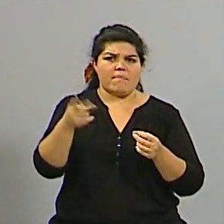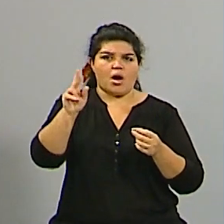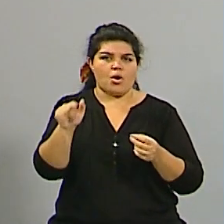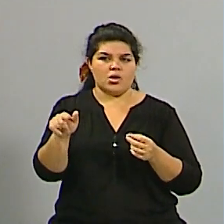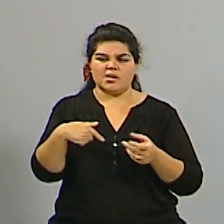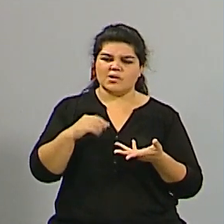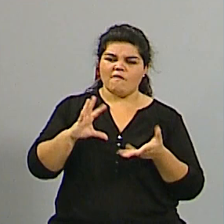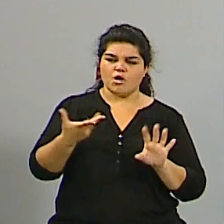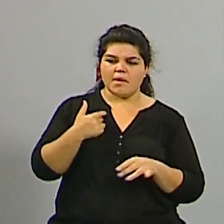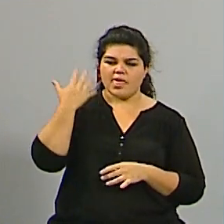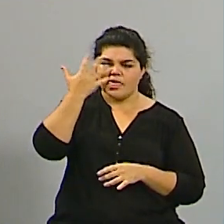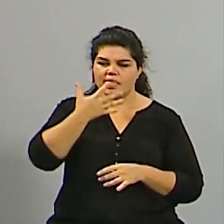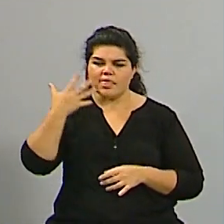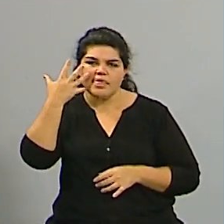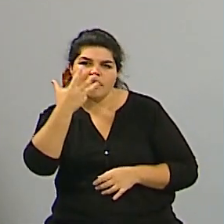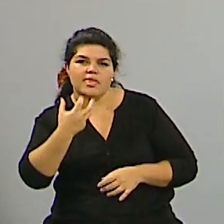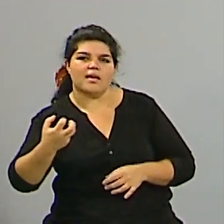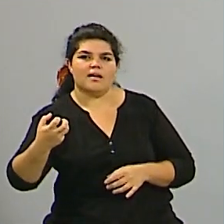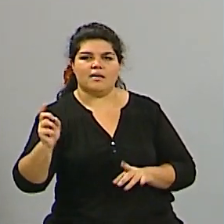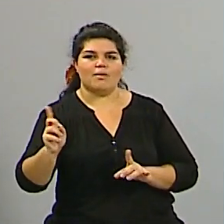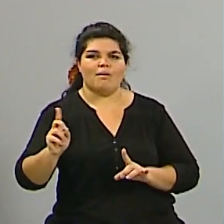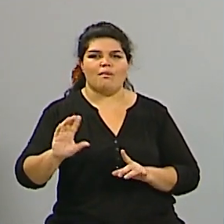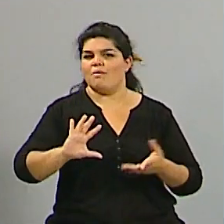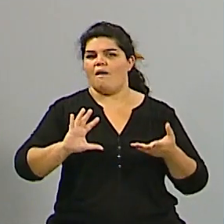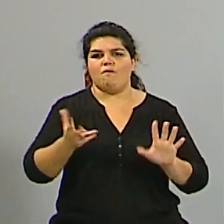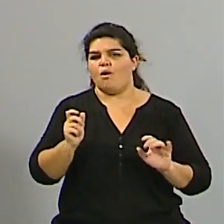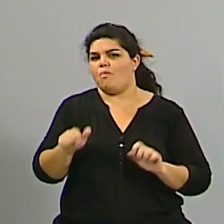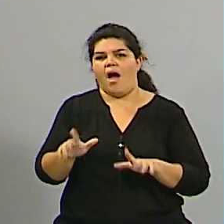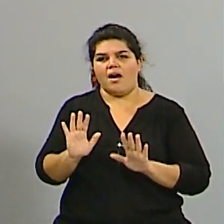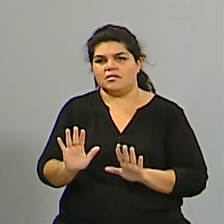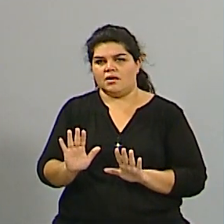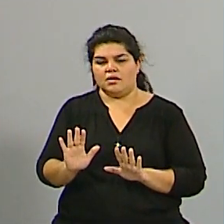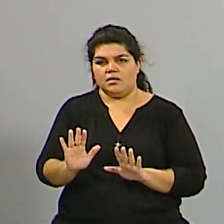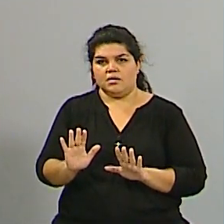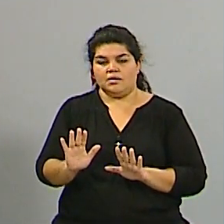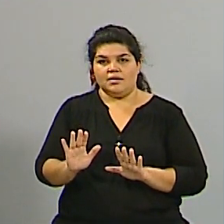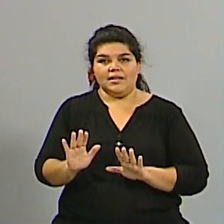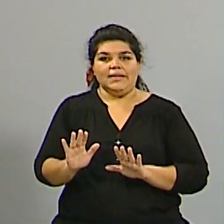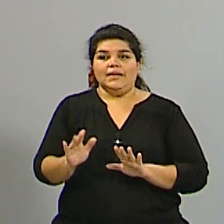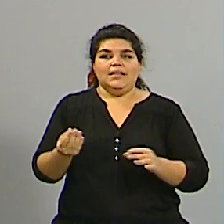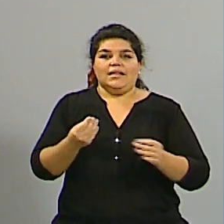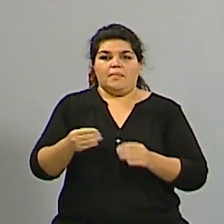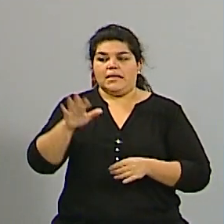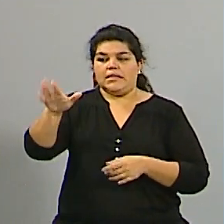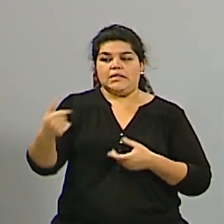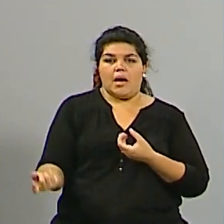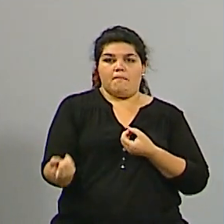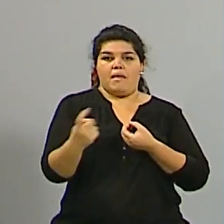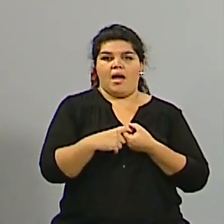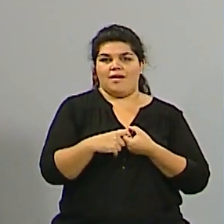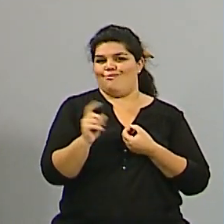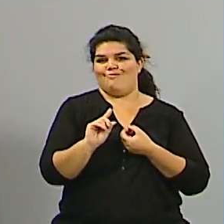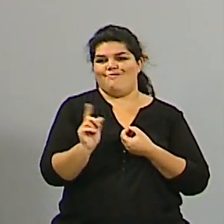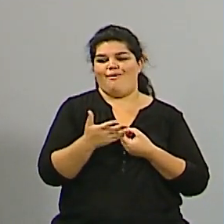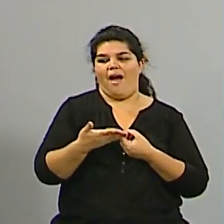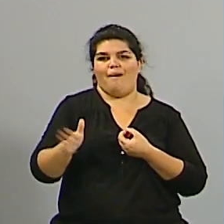comillas, porque eso es parte de una mirada sindical en particular, poco atractivo para instituciones sindicales